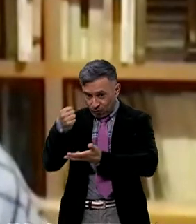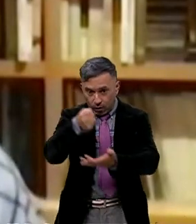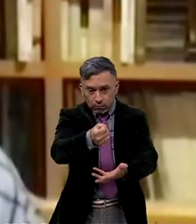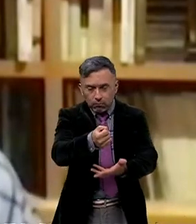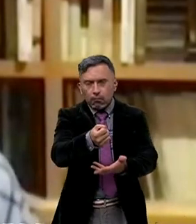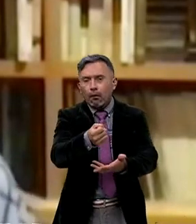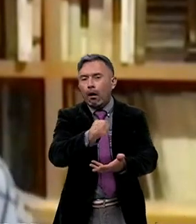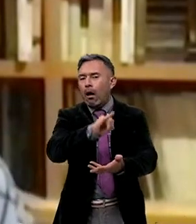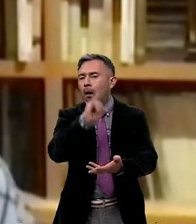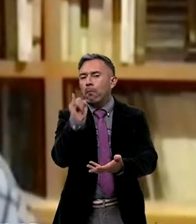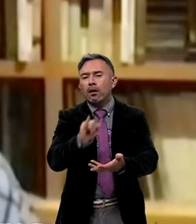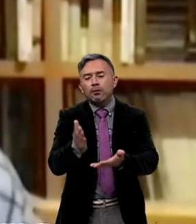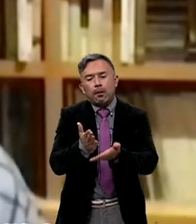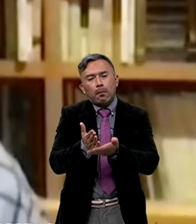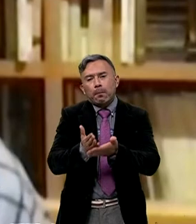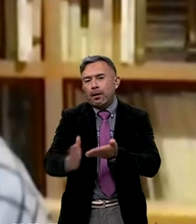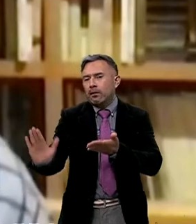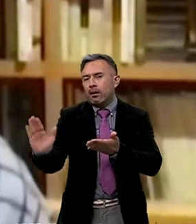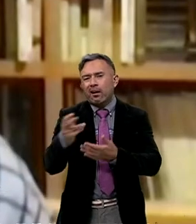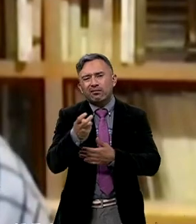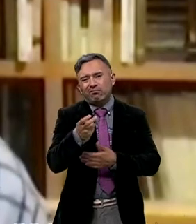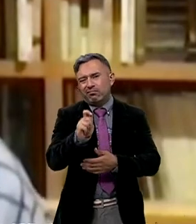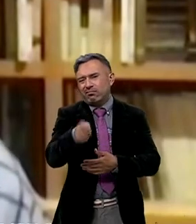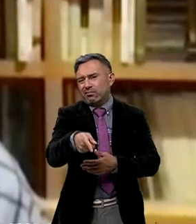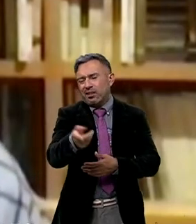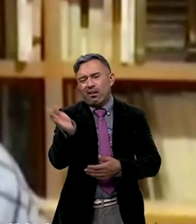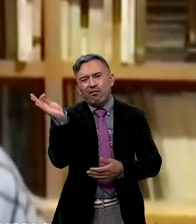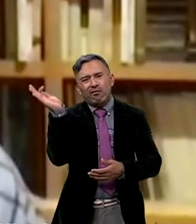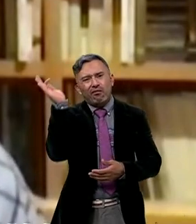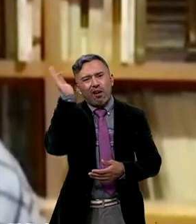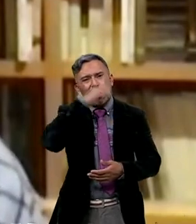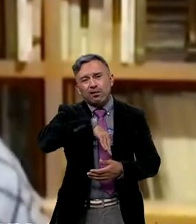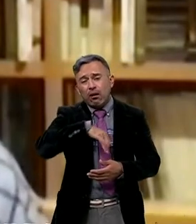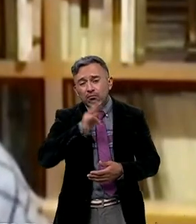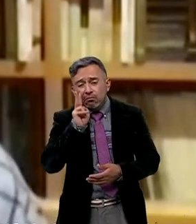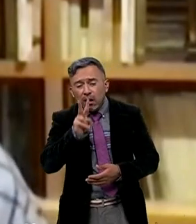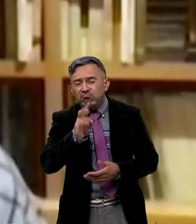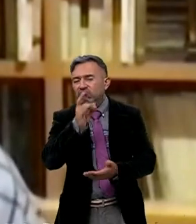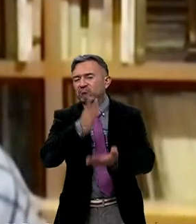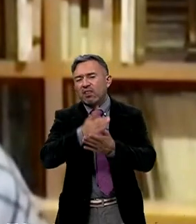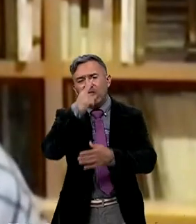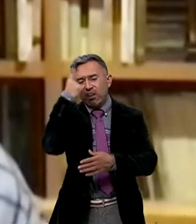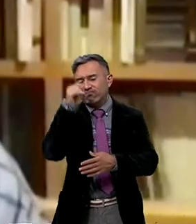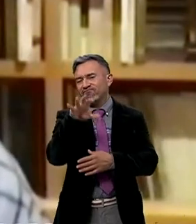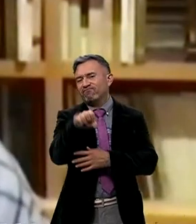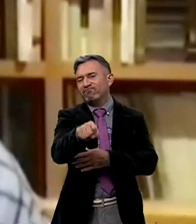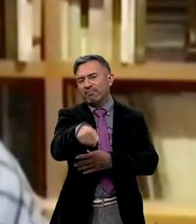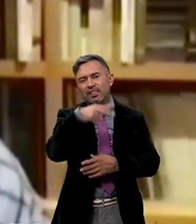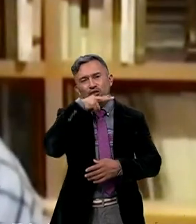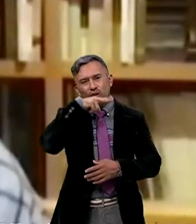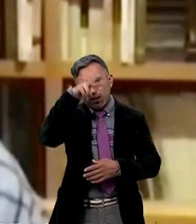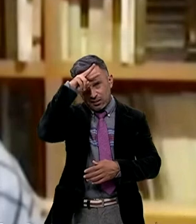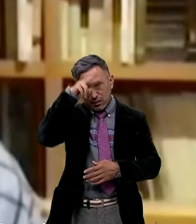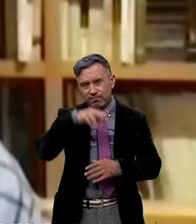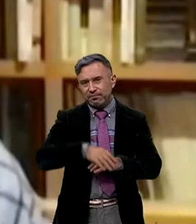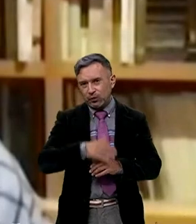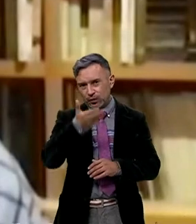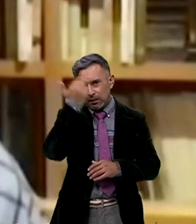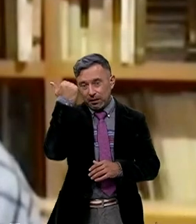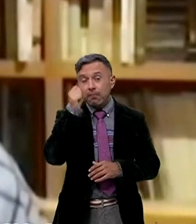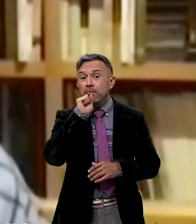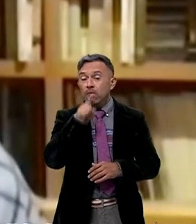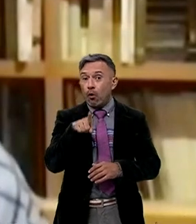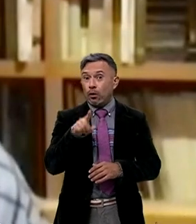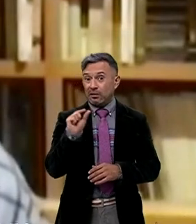demuestra una profunda ignorancia similar a la que acabamos de ver hoy de escuchar